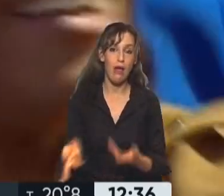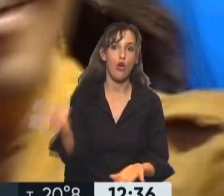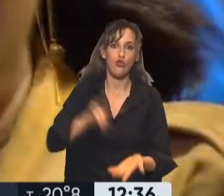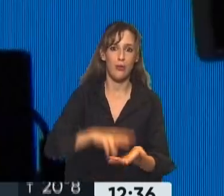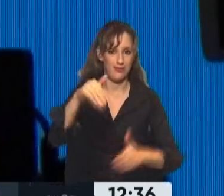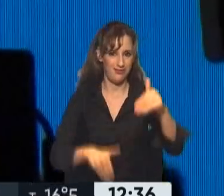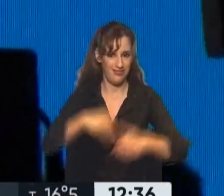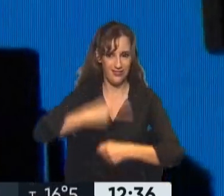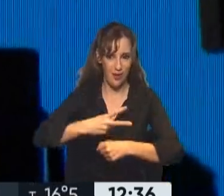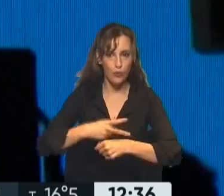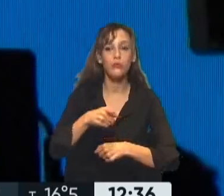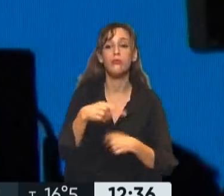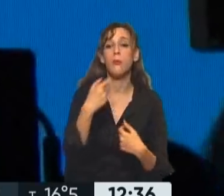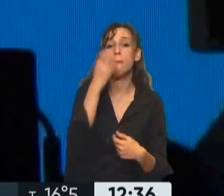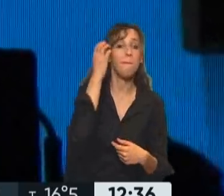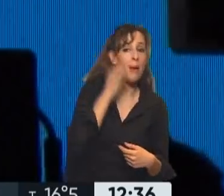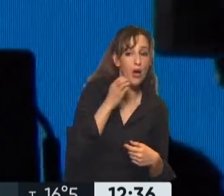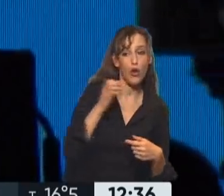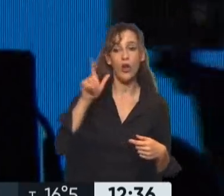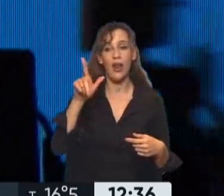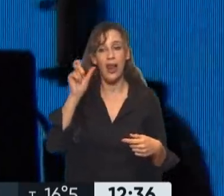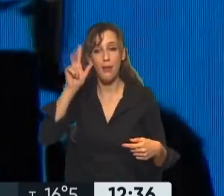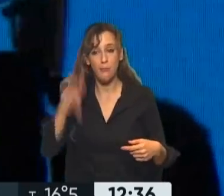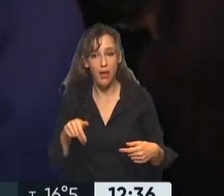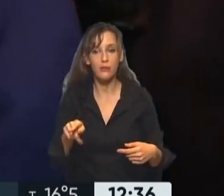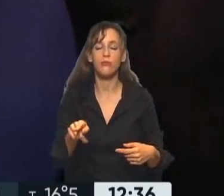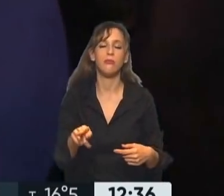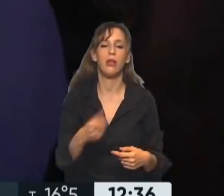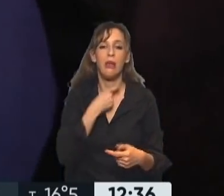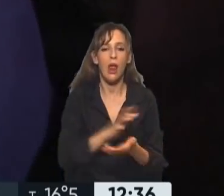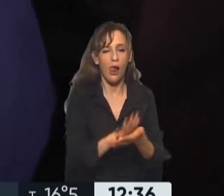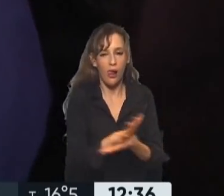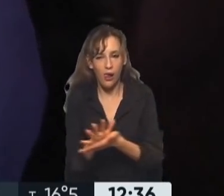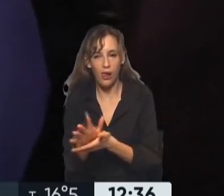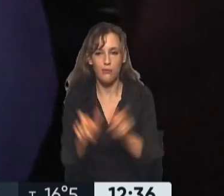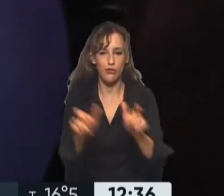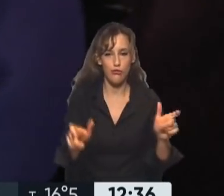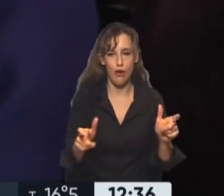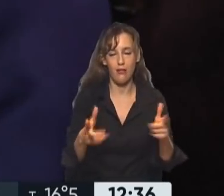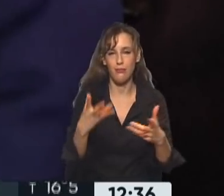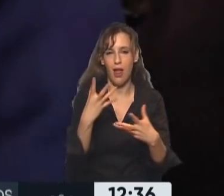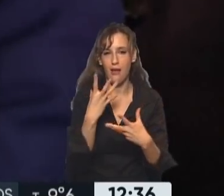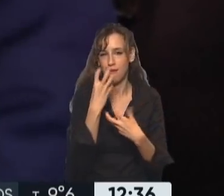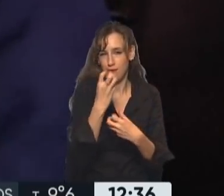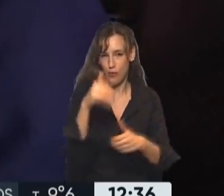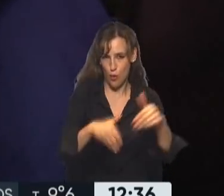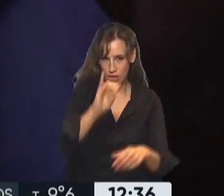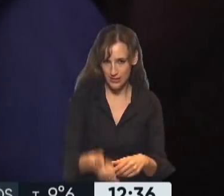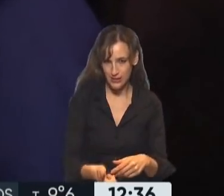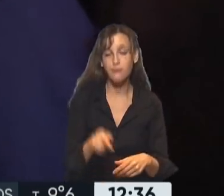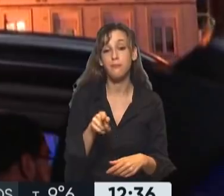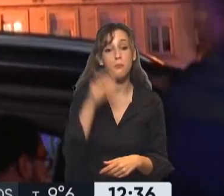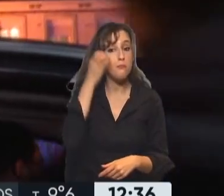tanto Macron como Le Pen retomaron inmediatamente la tarea de seducir a los franceses. Macron tiene a su favor la fuerte